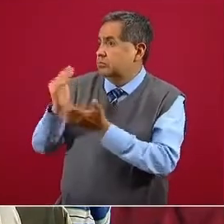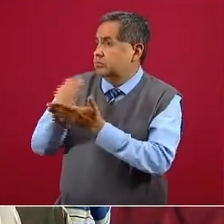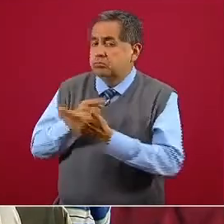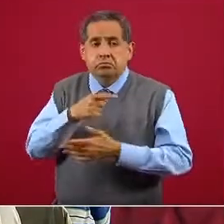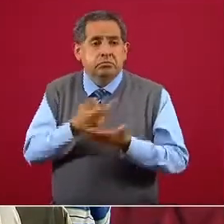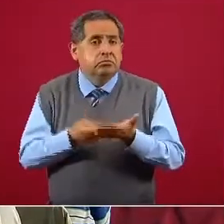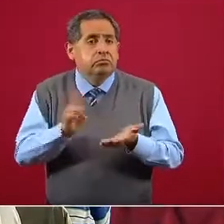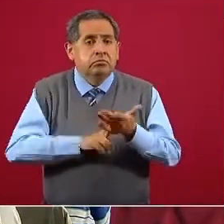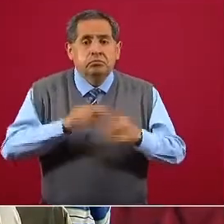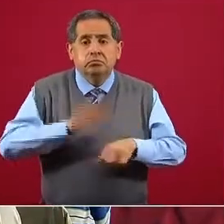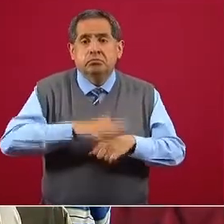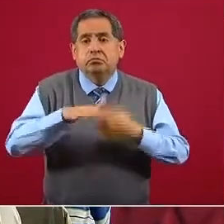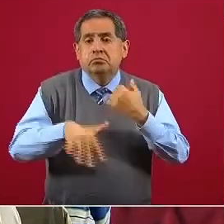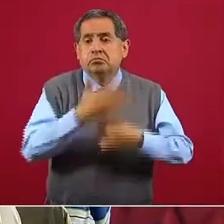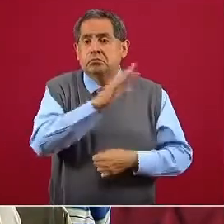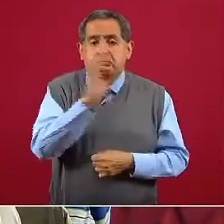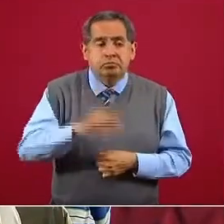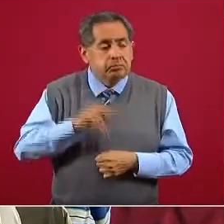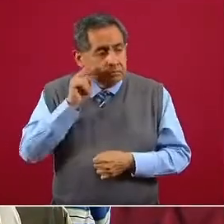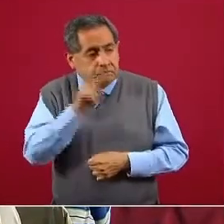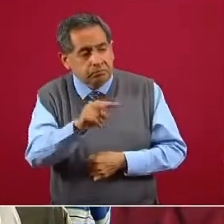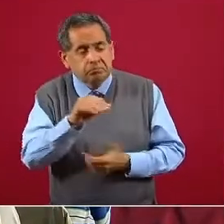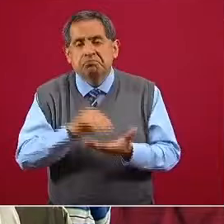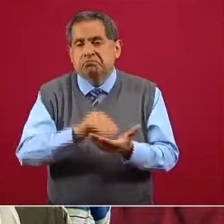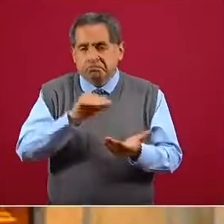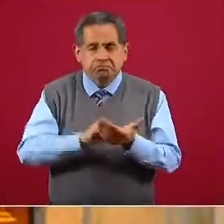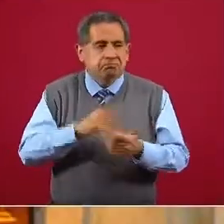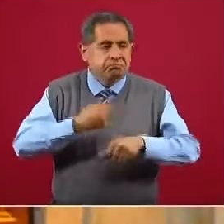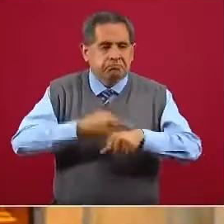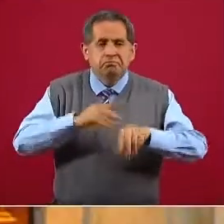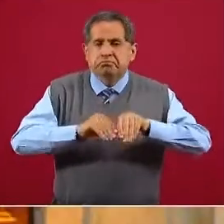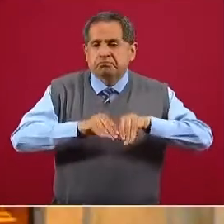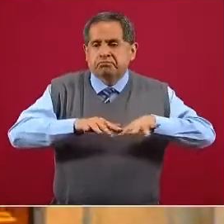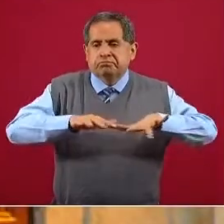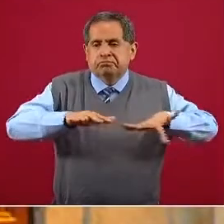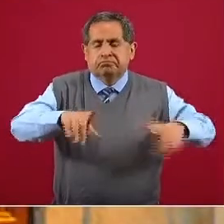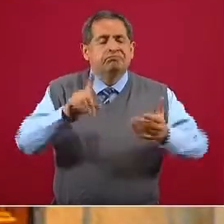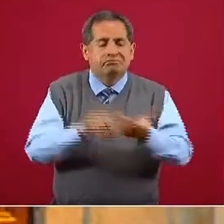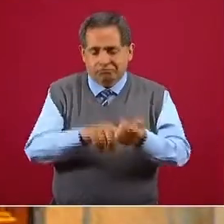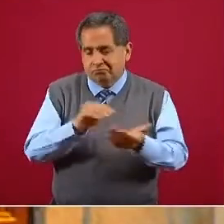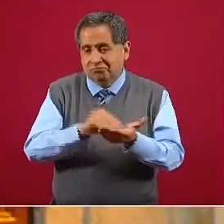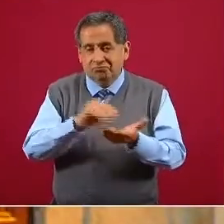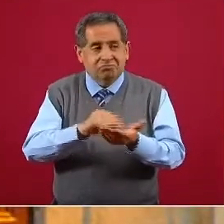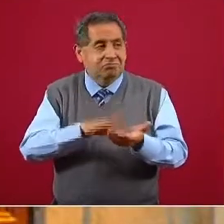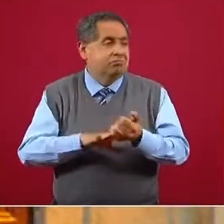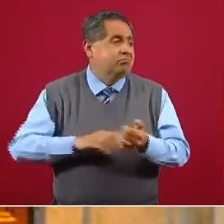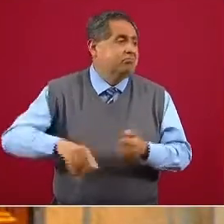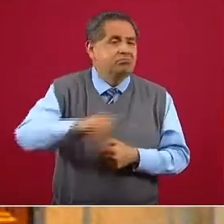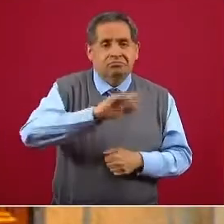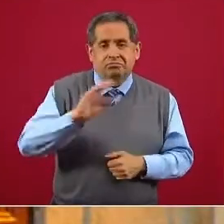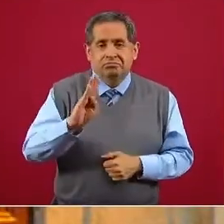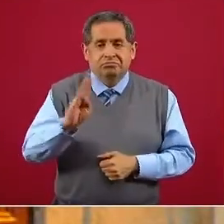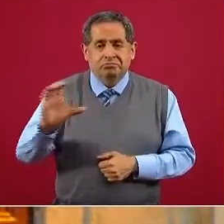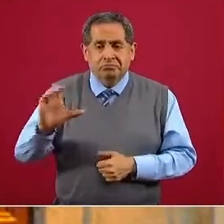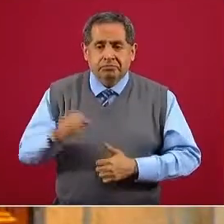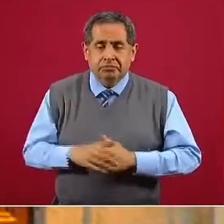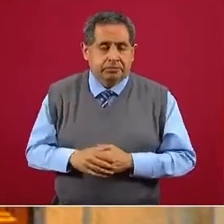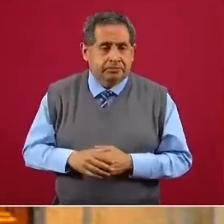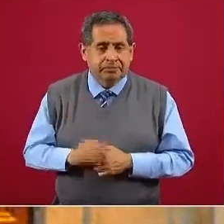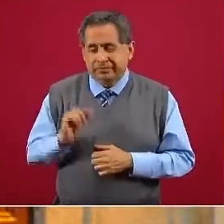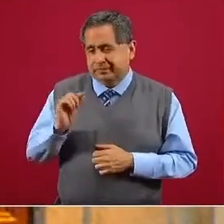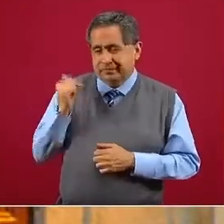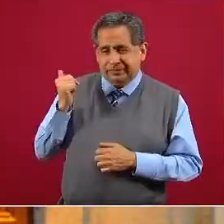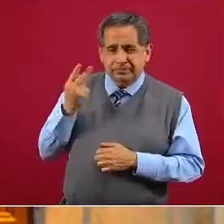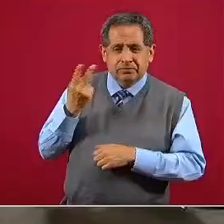nacional, lo cual precisamente nos habla entonces de una epidemia reciente y activa para la entidad. Solo 2 semanas